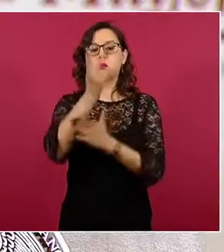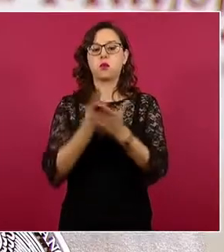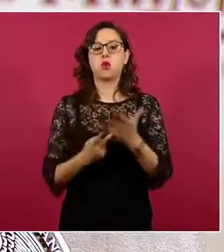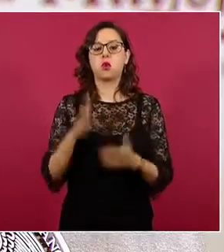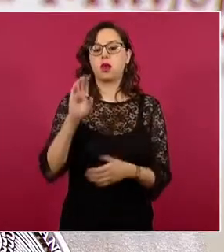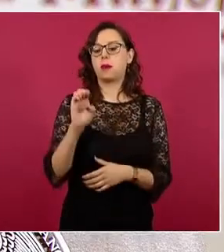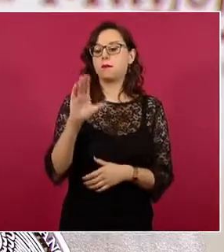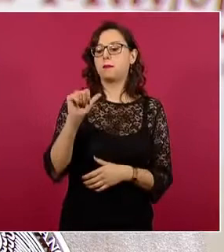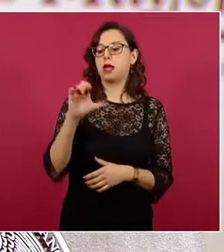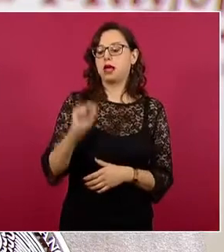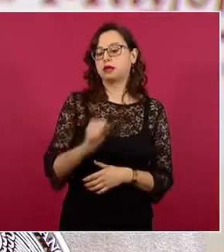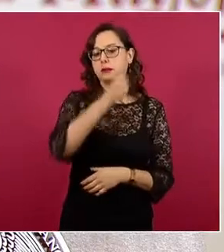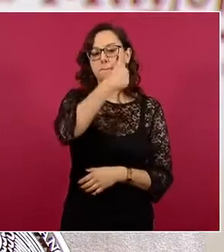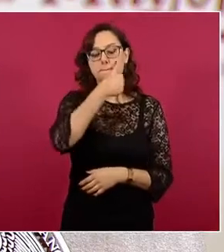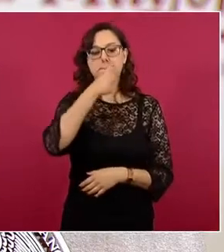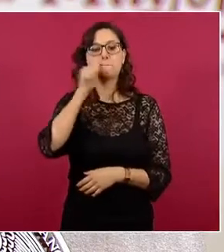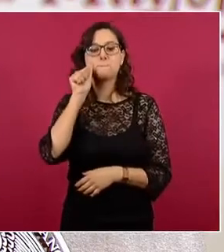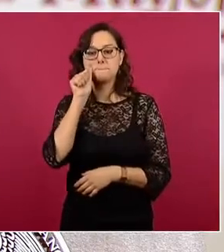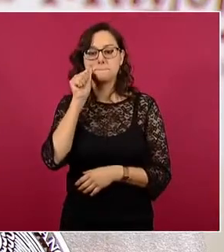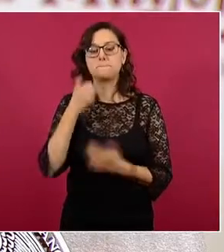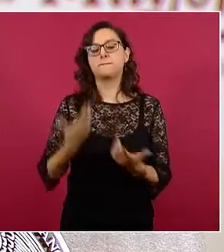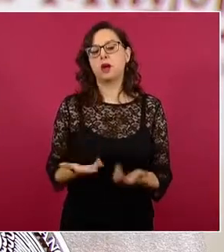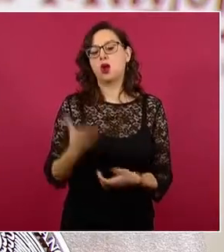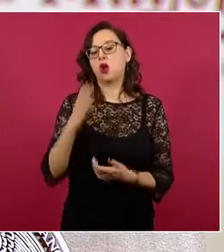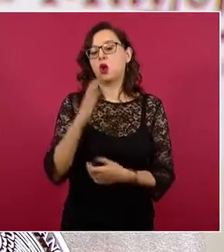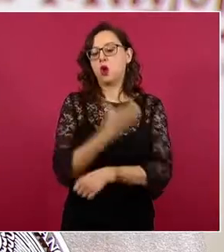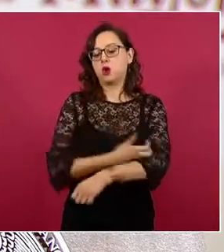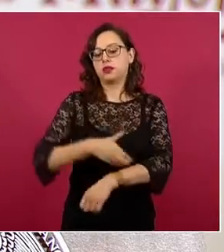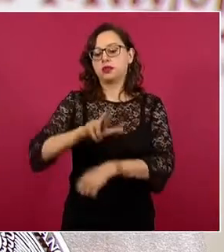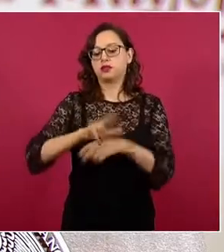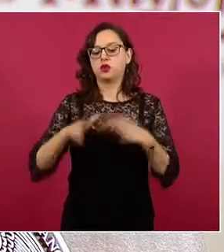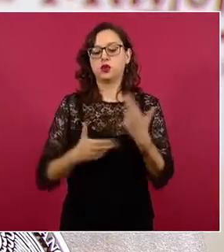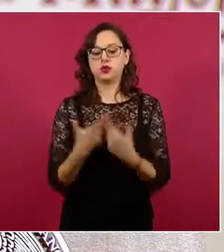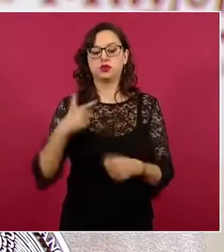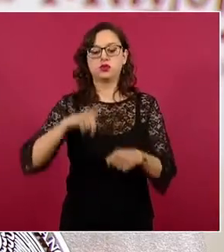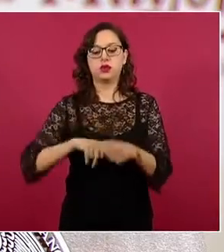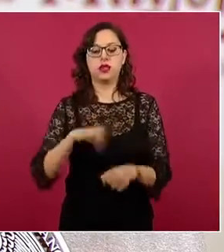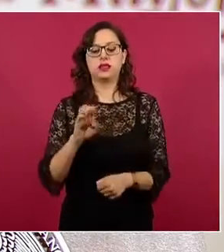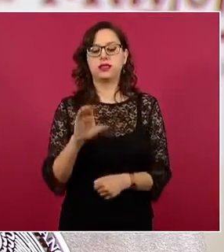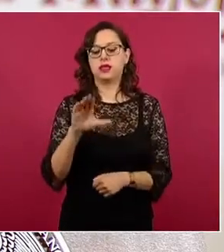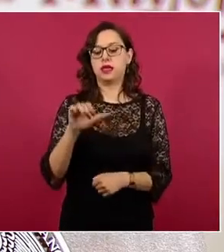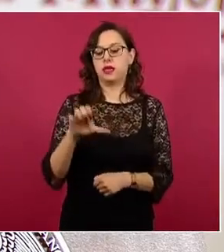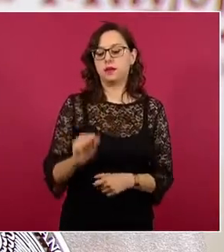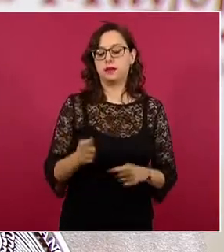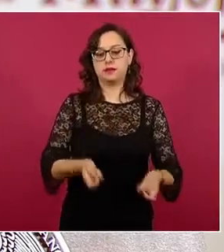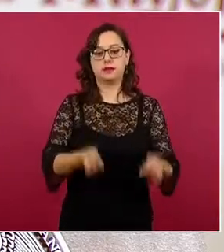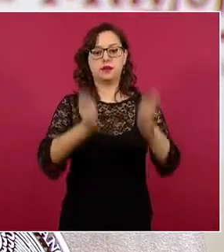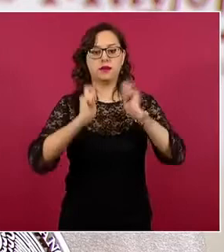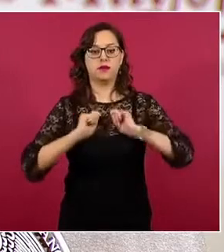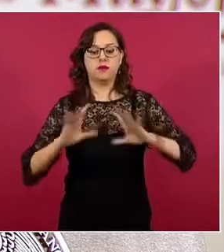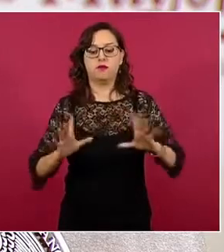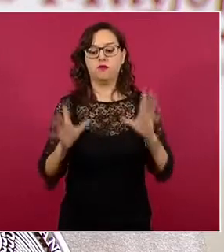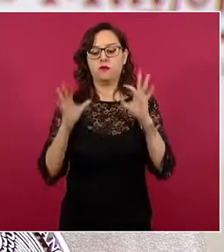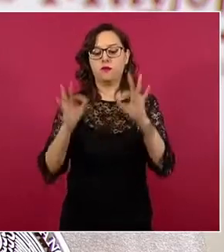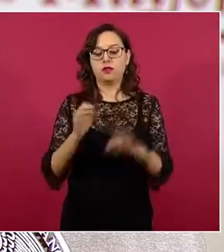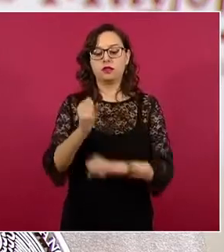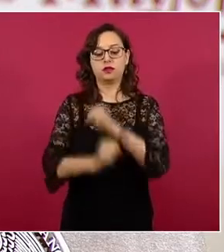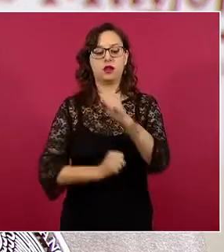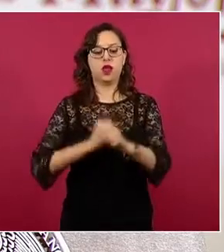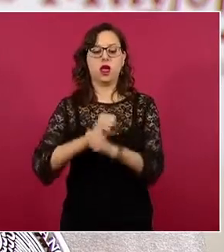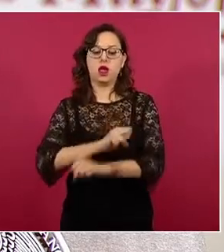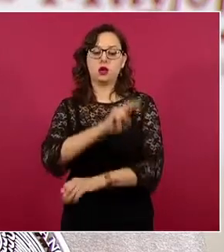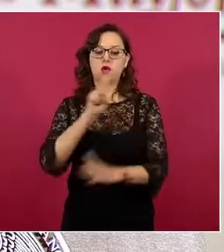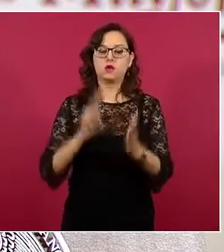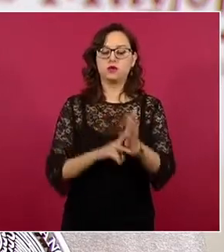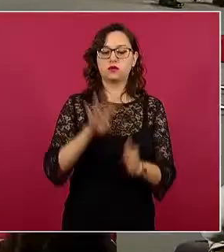Benito Juárez, a cargo de la Coordinación Nacional de Becas. En la Coordinación Nacional de Becas, que surge en el año 2019, tenemos